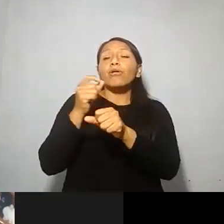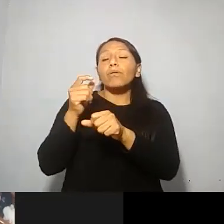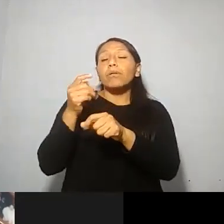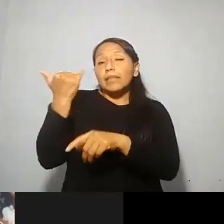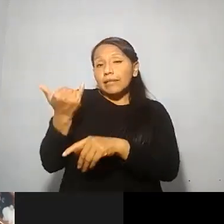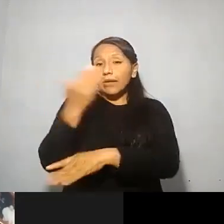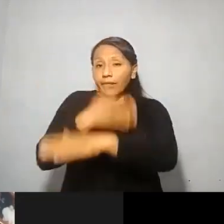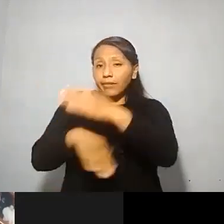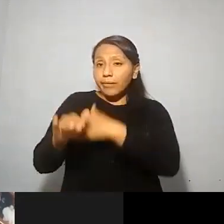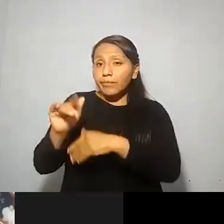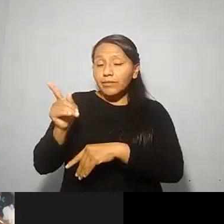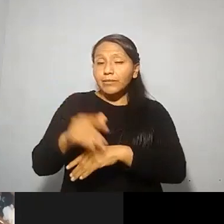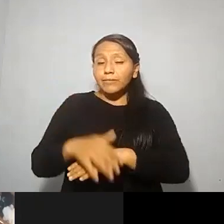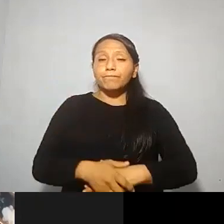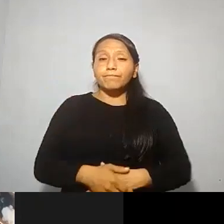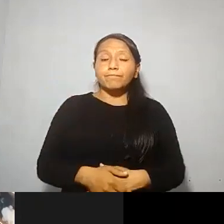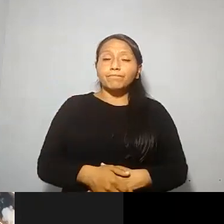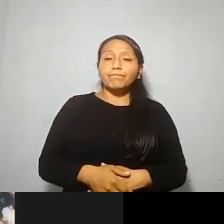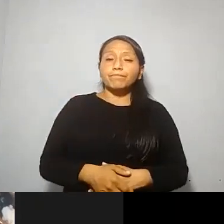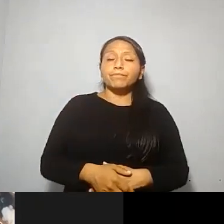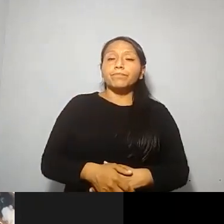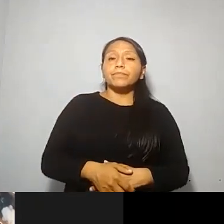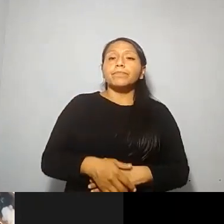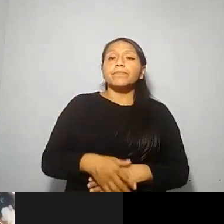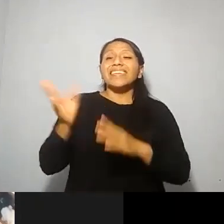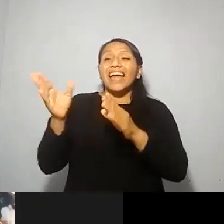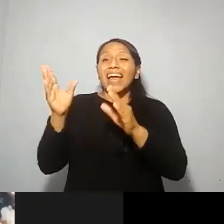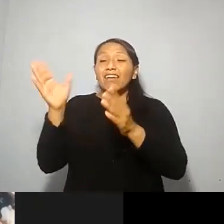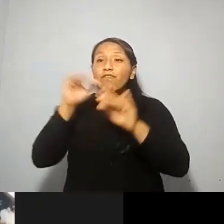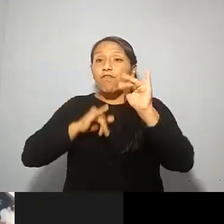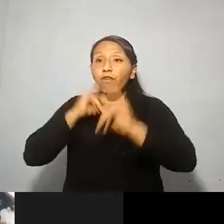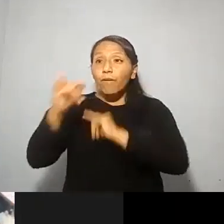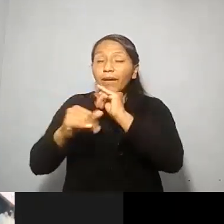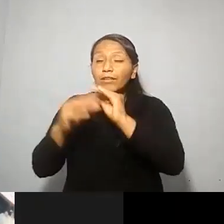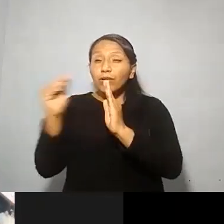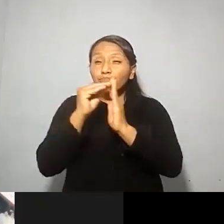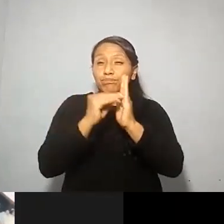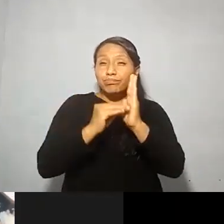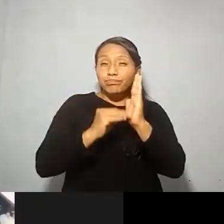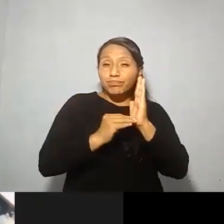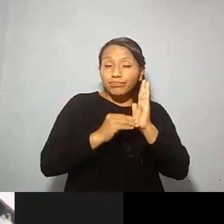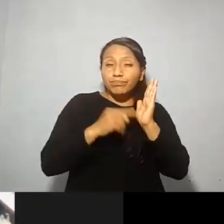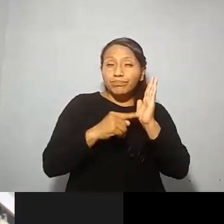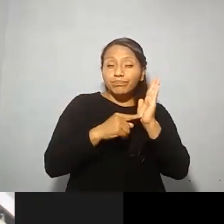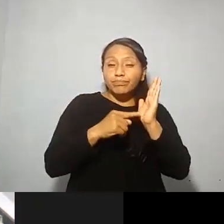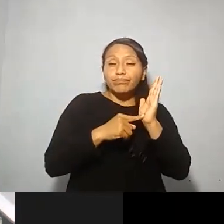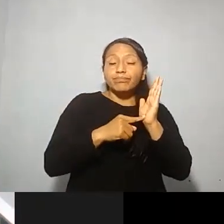Esta base de datos tenía